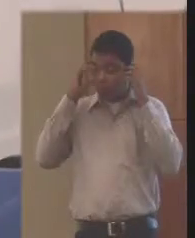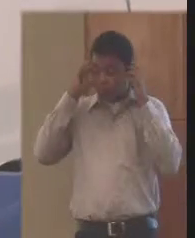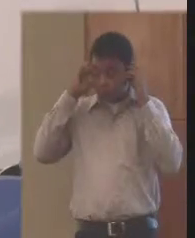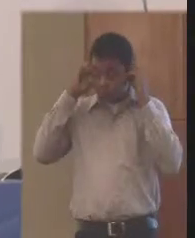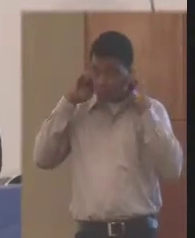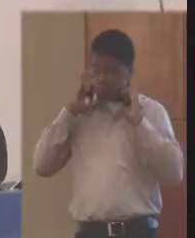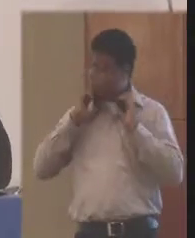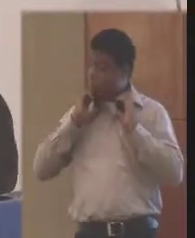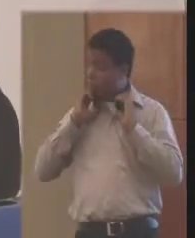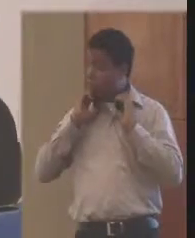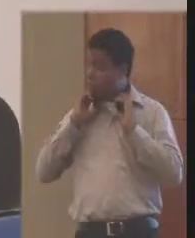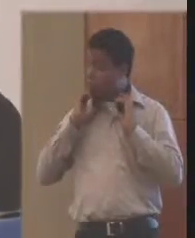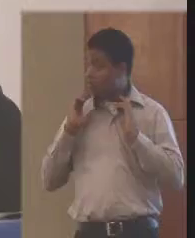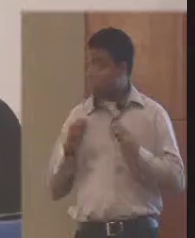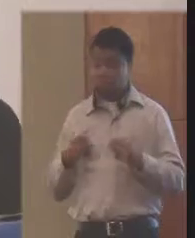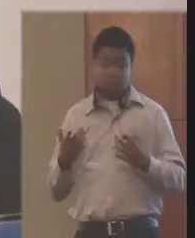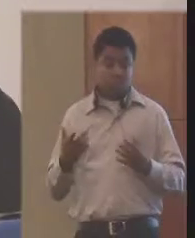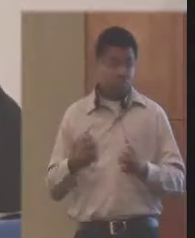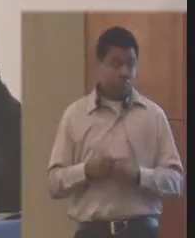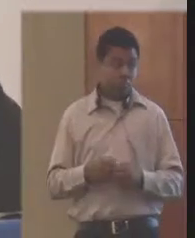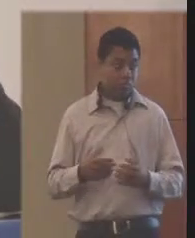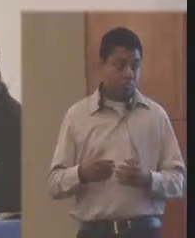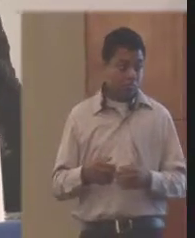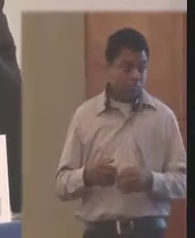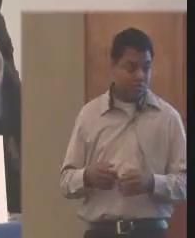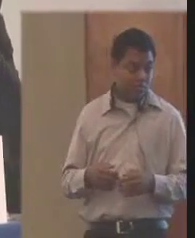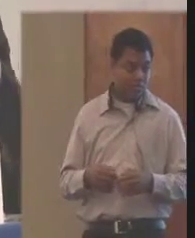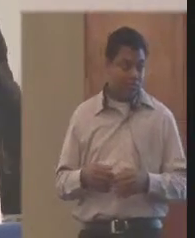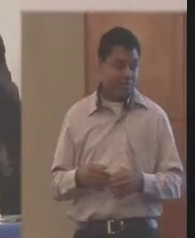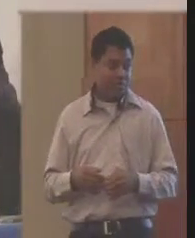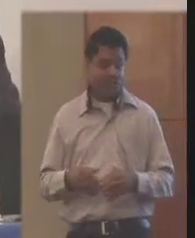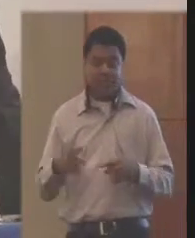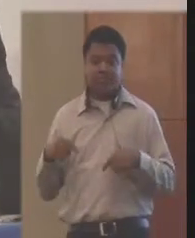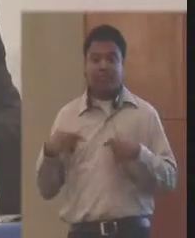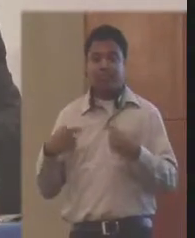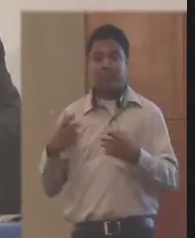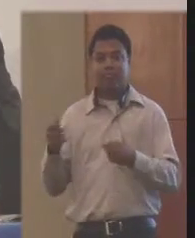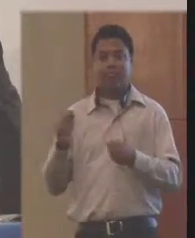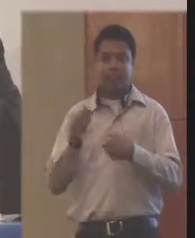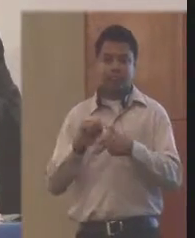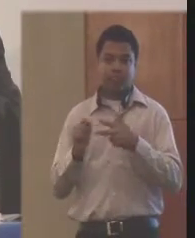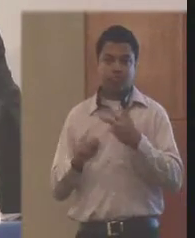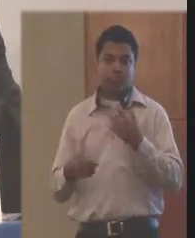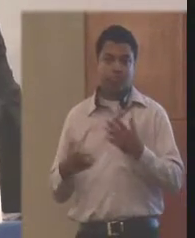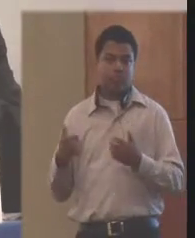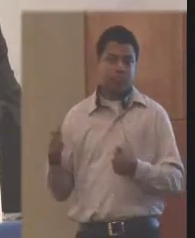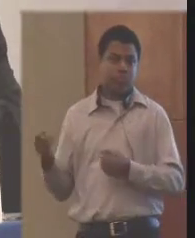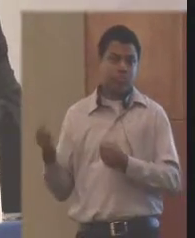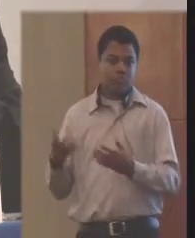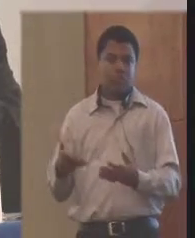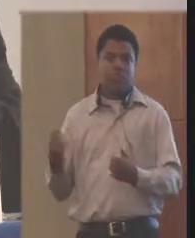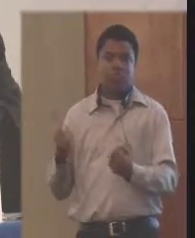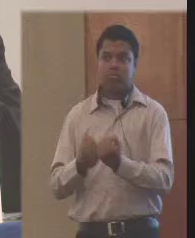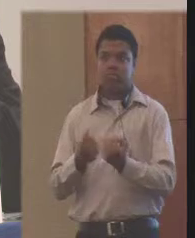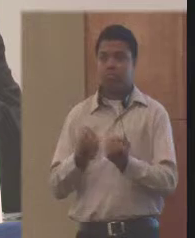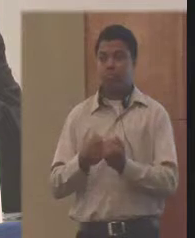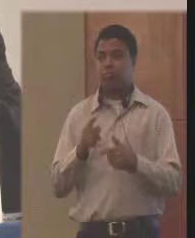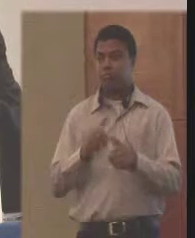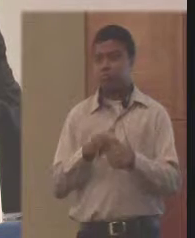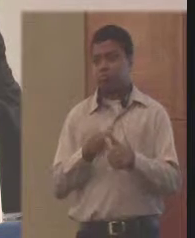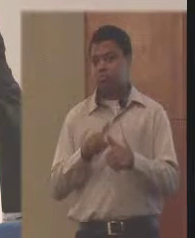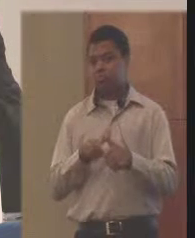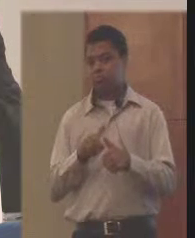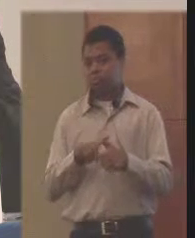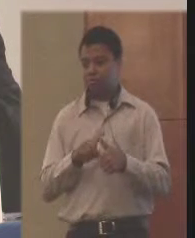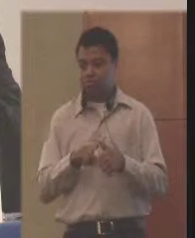we can have time for summarizing the elements that you have, the common elements that you have identified and contributed in